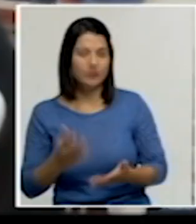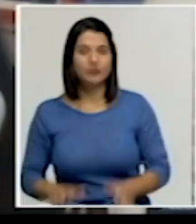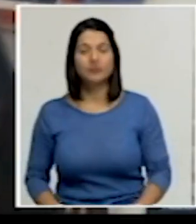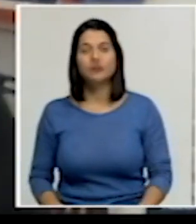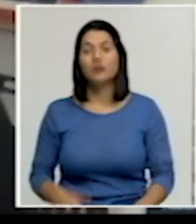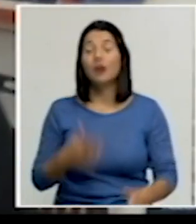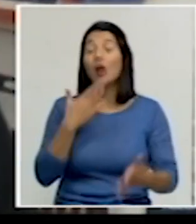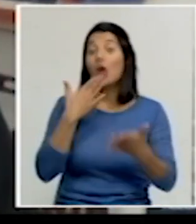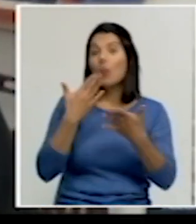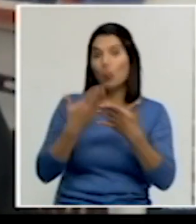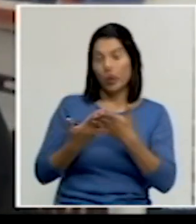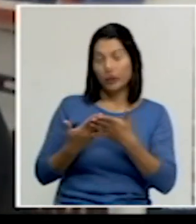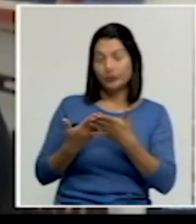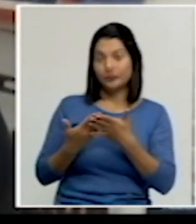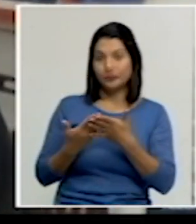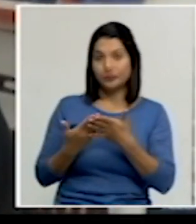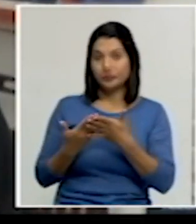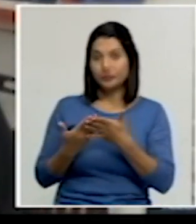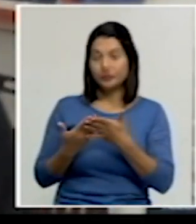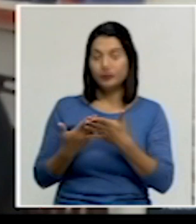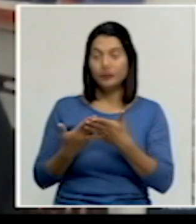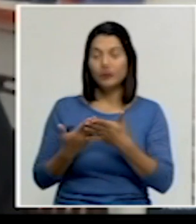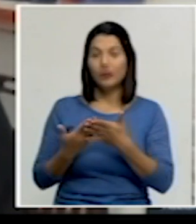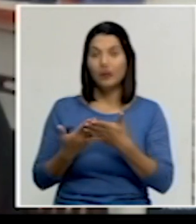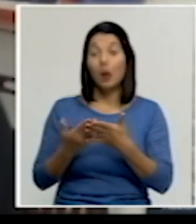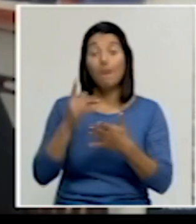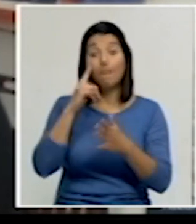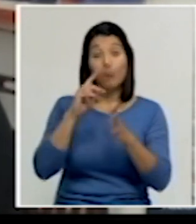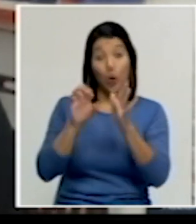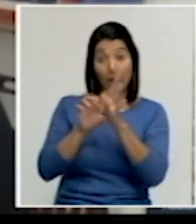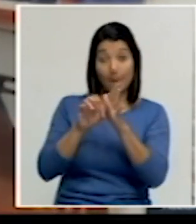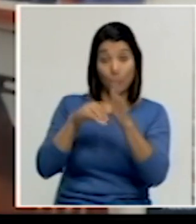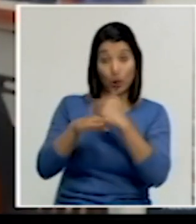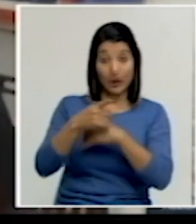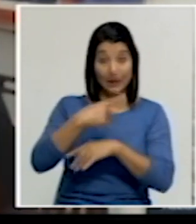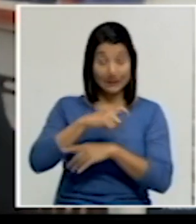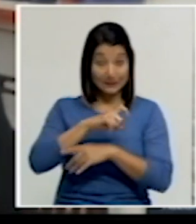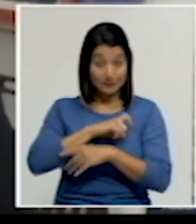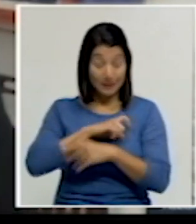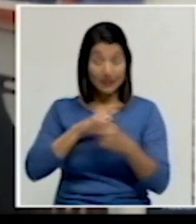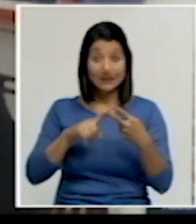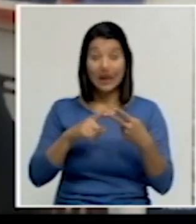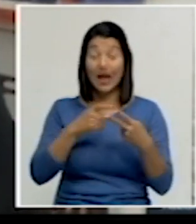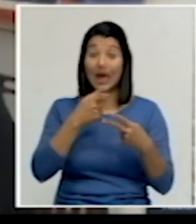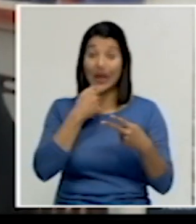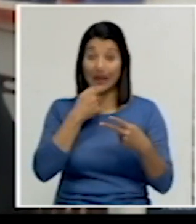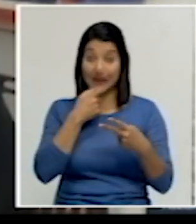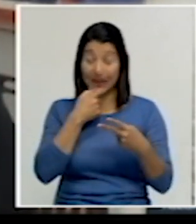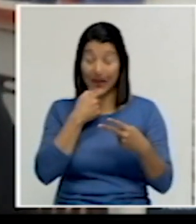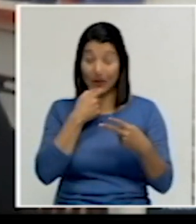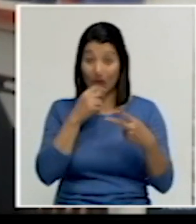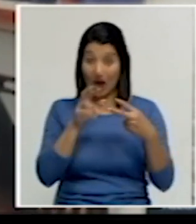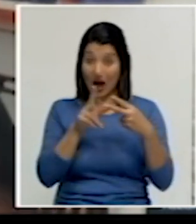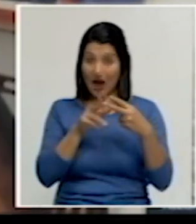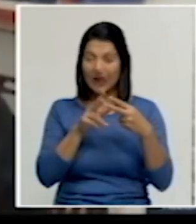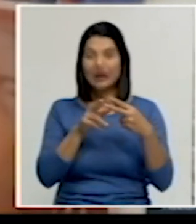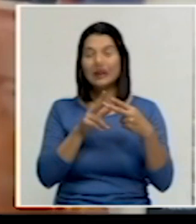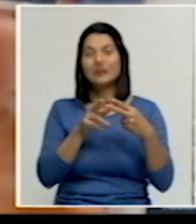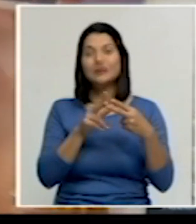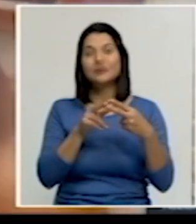Bueno, lo cierto es que al menos, por ejemplo, en España y en Inglaterra, que es en donde ha